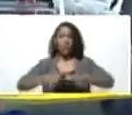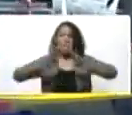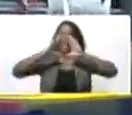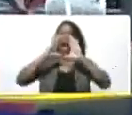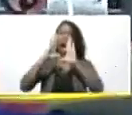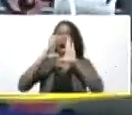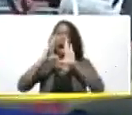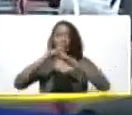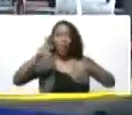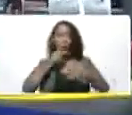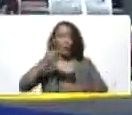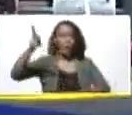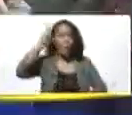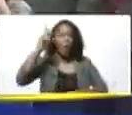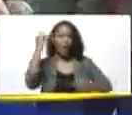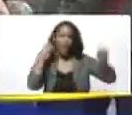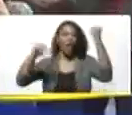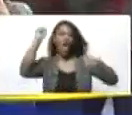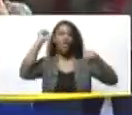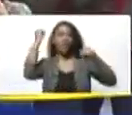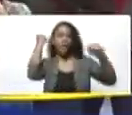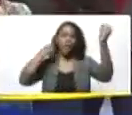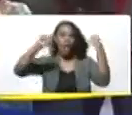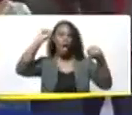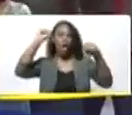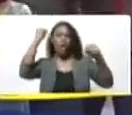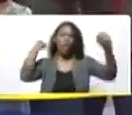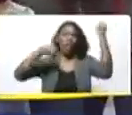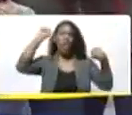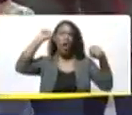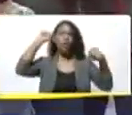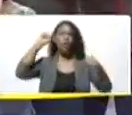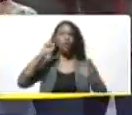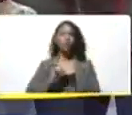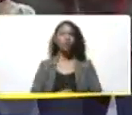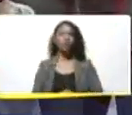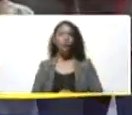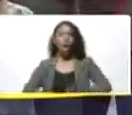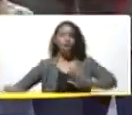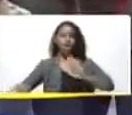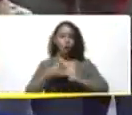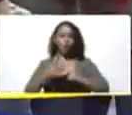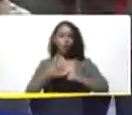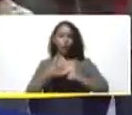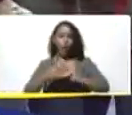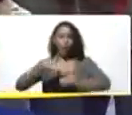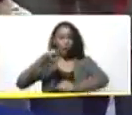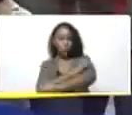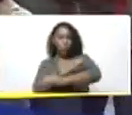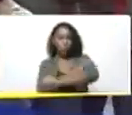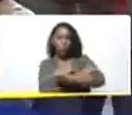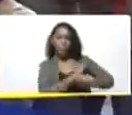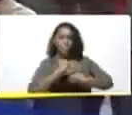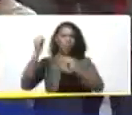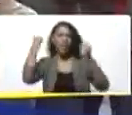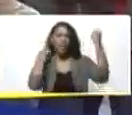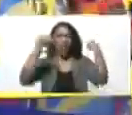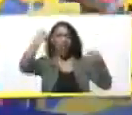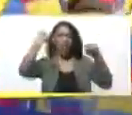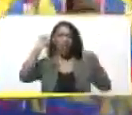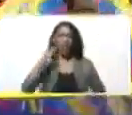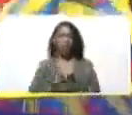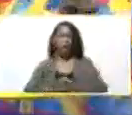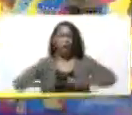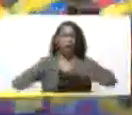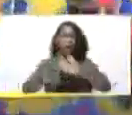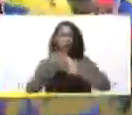Guaycaipuro: ¡rebelión, rebelión, rebelión contra las oligarquías! ¡Rebelión